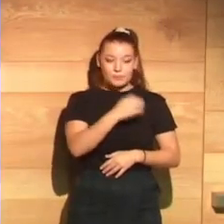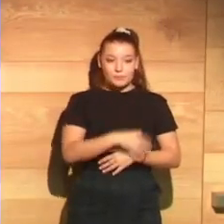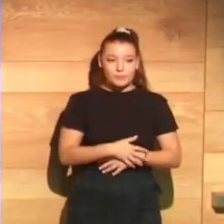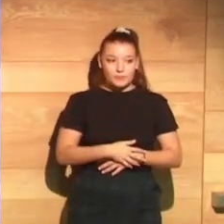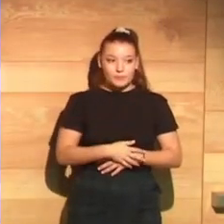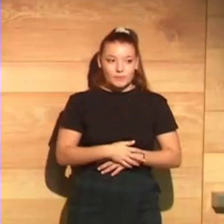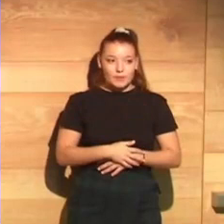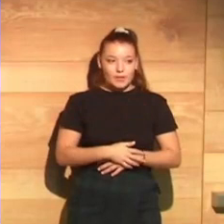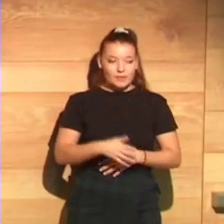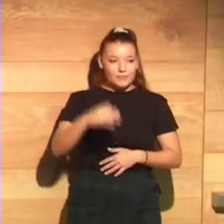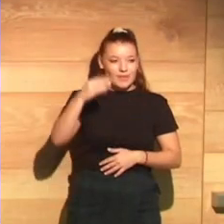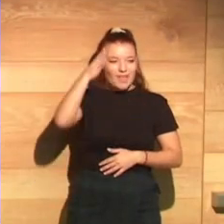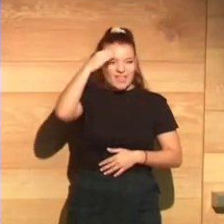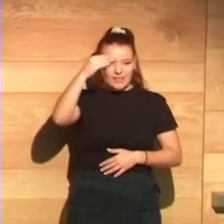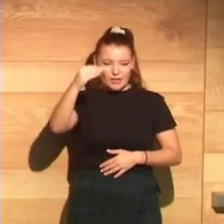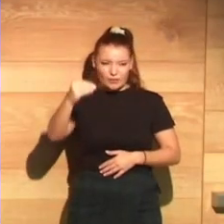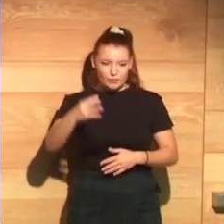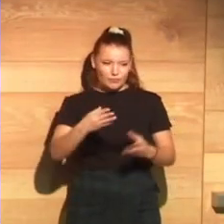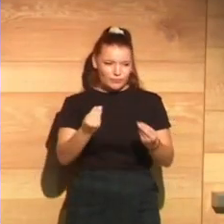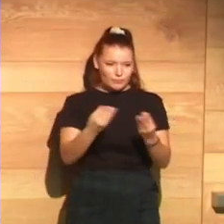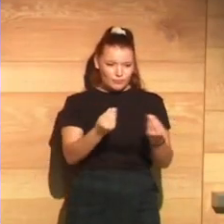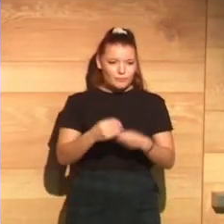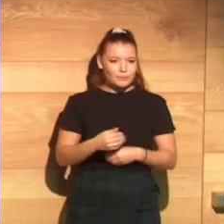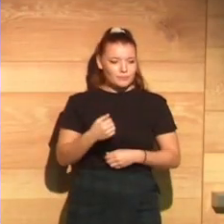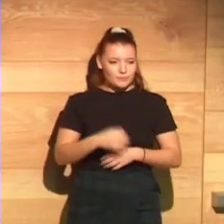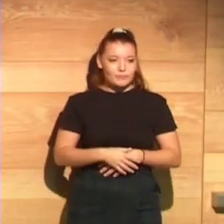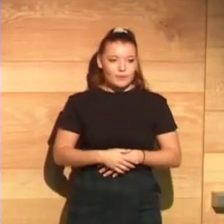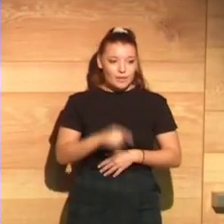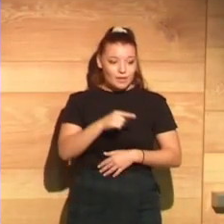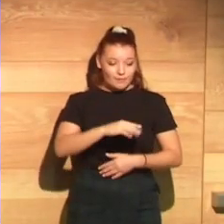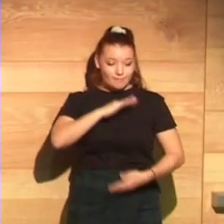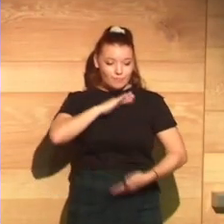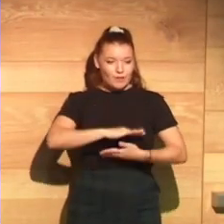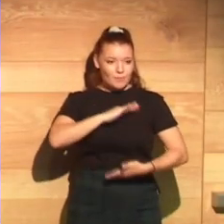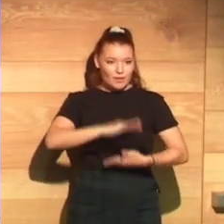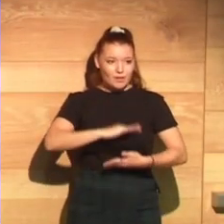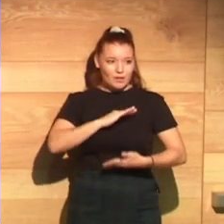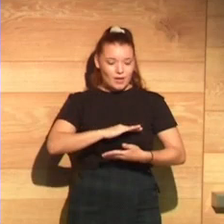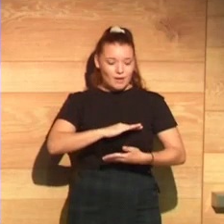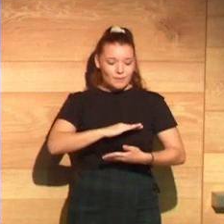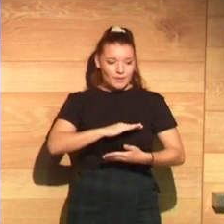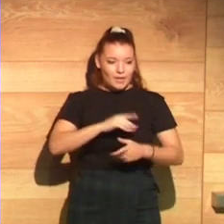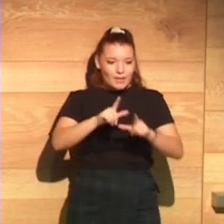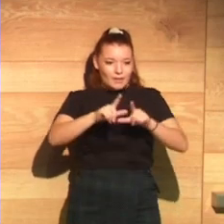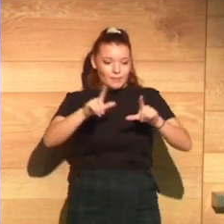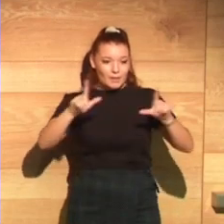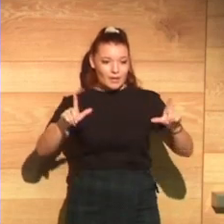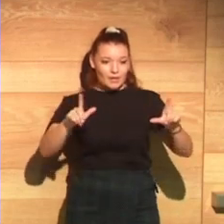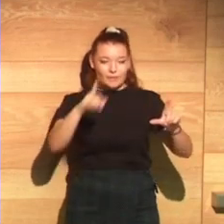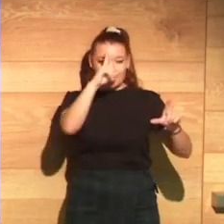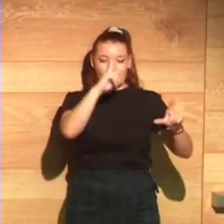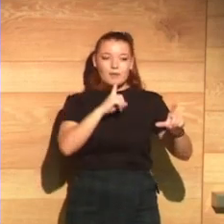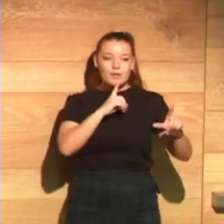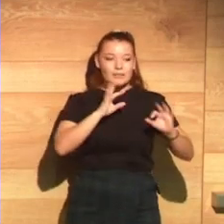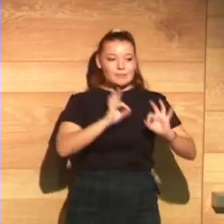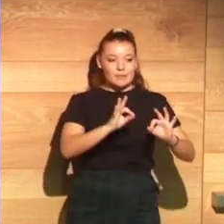como una inteligencia, era súper inteligente, o sea, ella tuvo como la capacidad de crearse una imagen